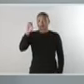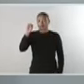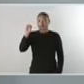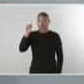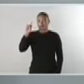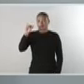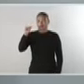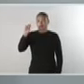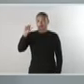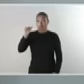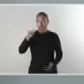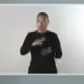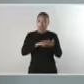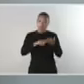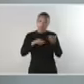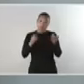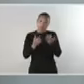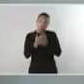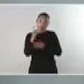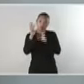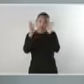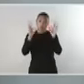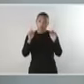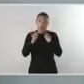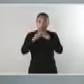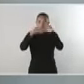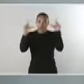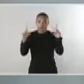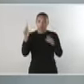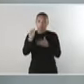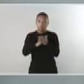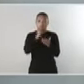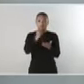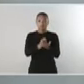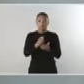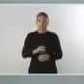voten por esas fórmulas despierta Tamaulipas